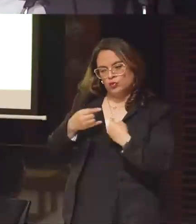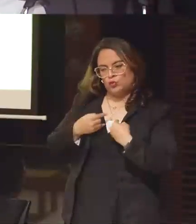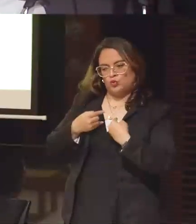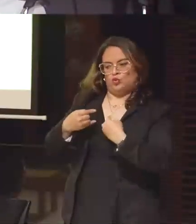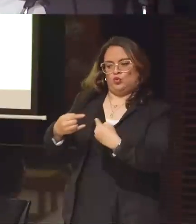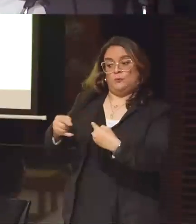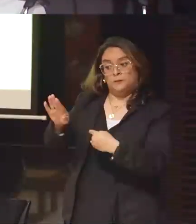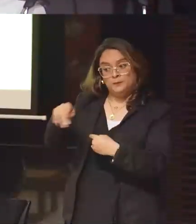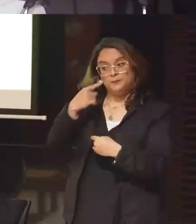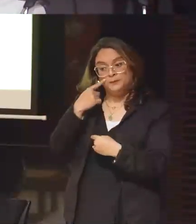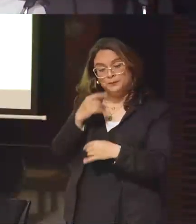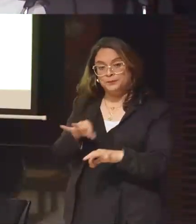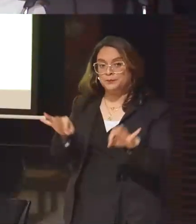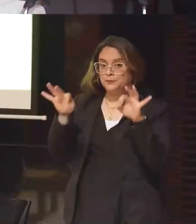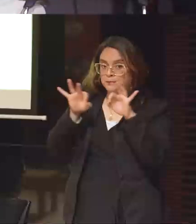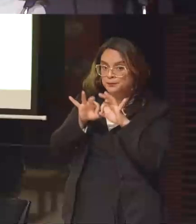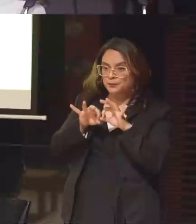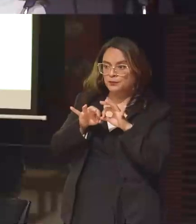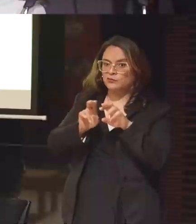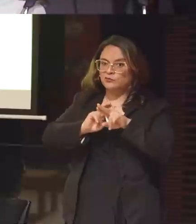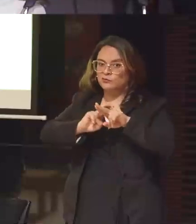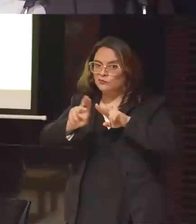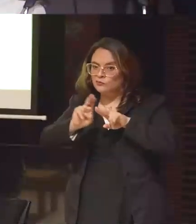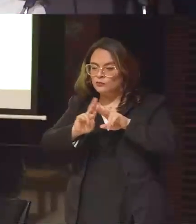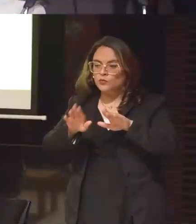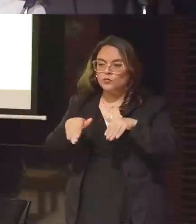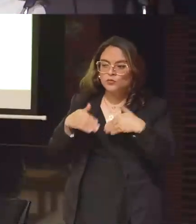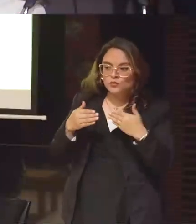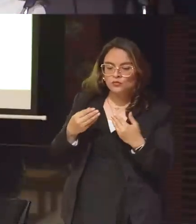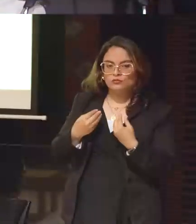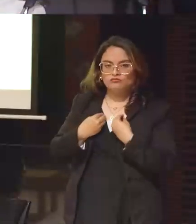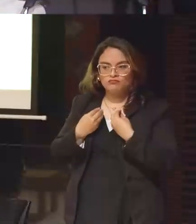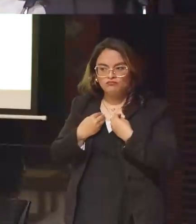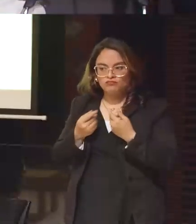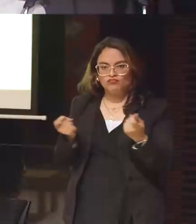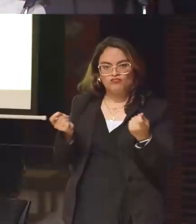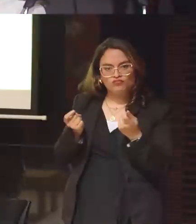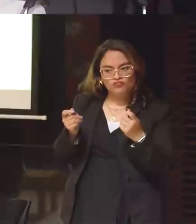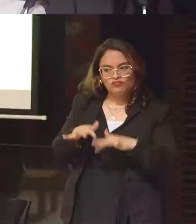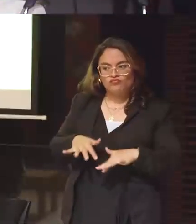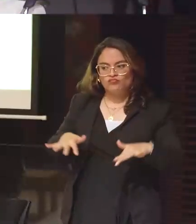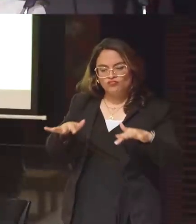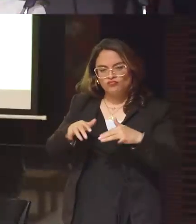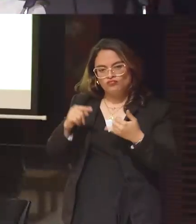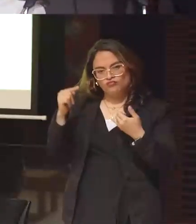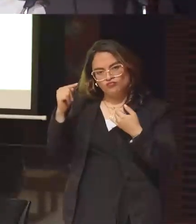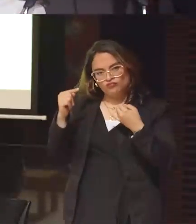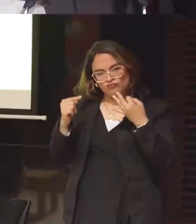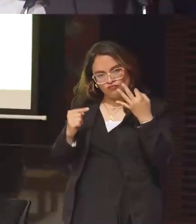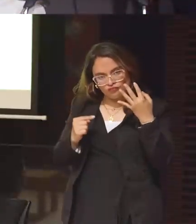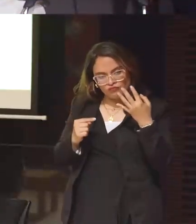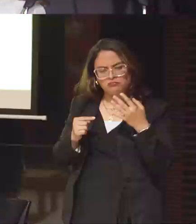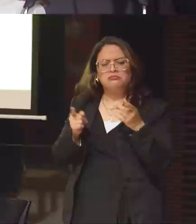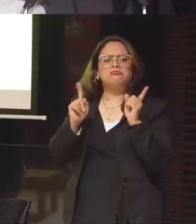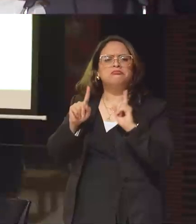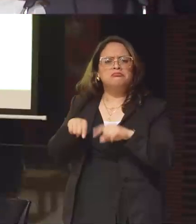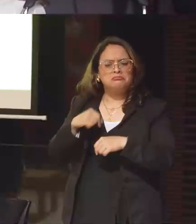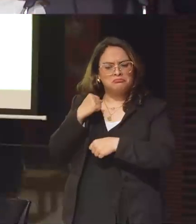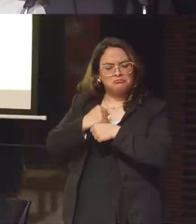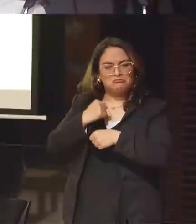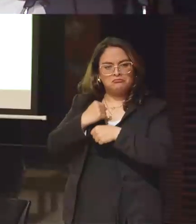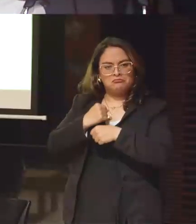beneficios, pero también los orgullos que producen para quien vive en Bogotá tener este sistema. Lo que tenemos que trabajar a nivel de